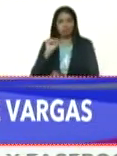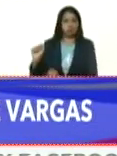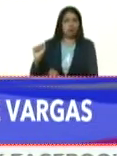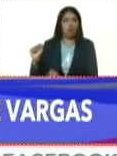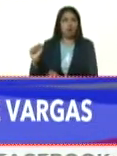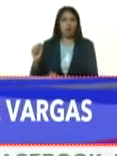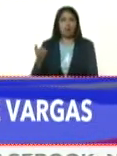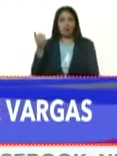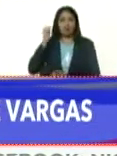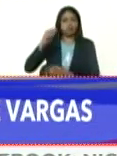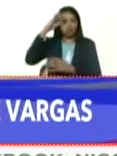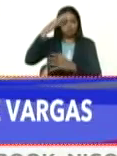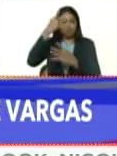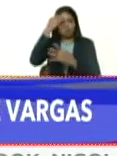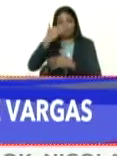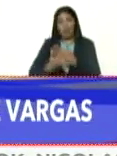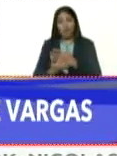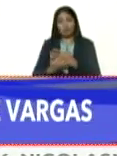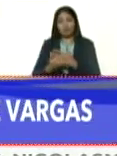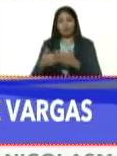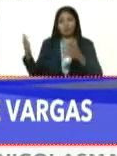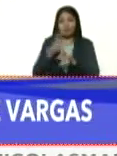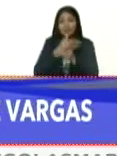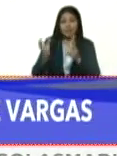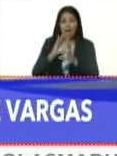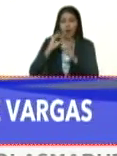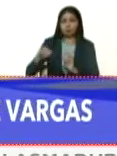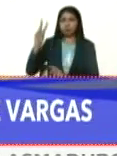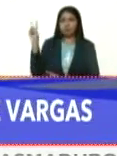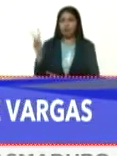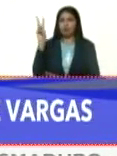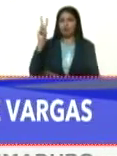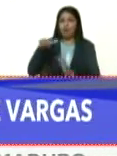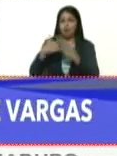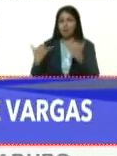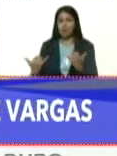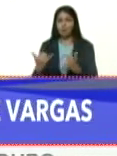para rechazar los planes de agresión militar contra Venezuela.